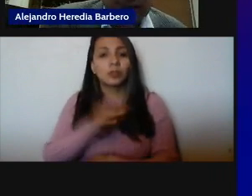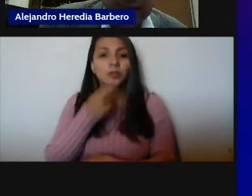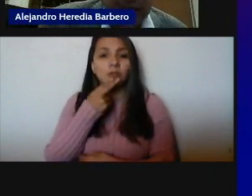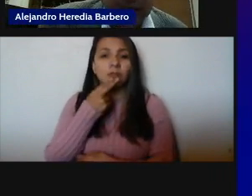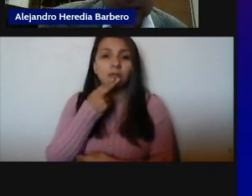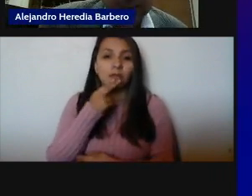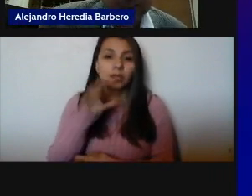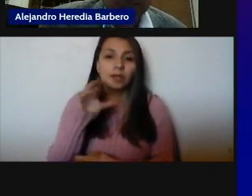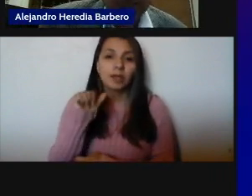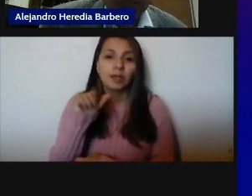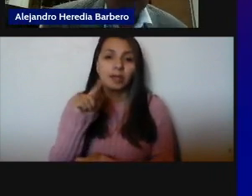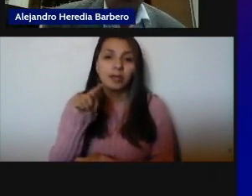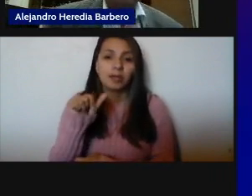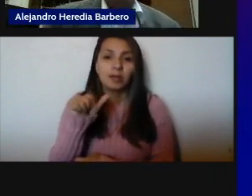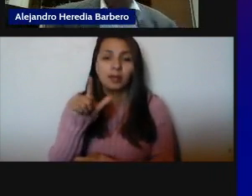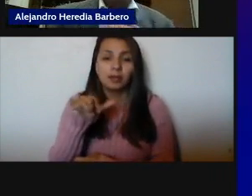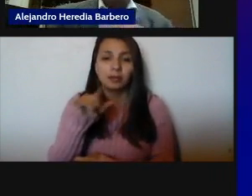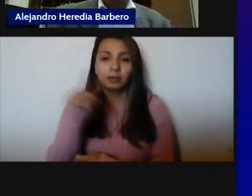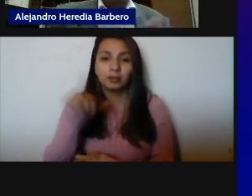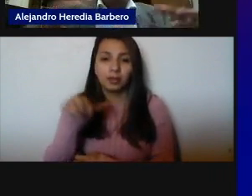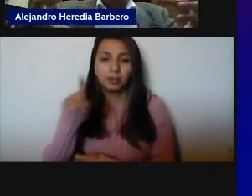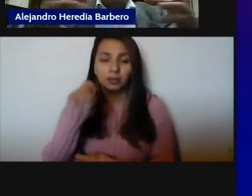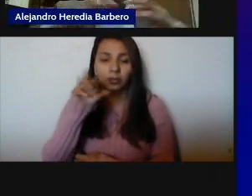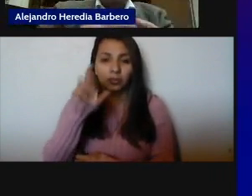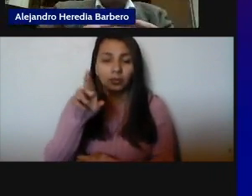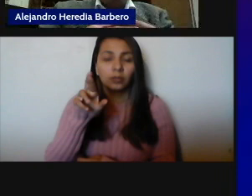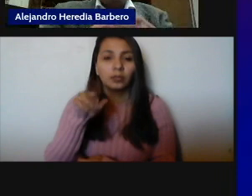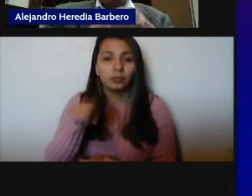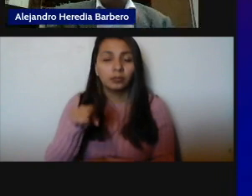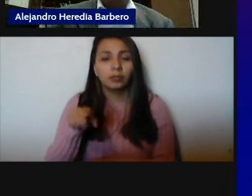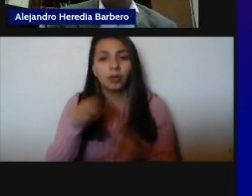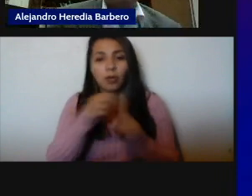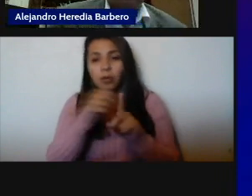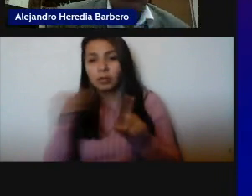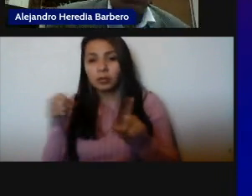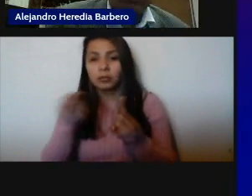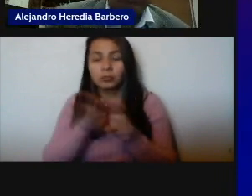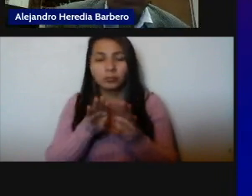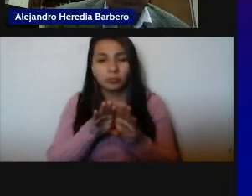funcionar como catalizadores. ¿Cuáles son los mecanismos de autoordenamiento? Pues los